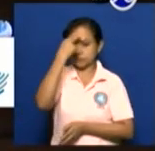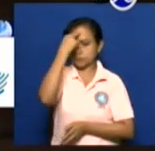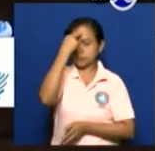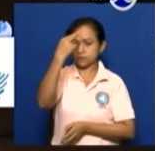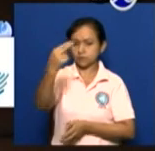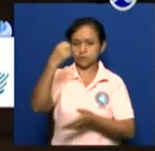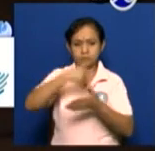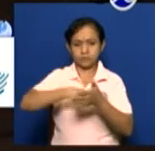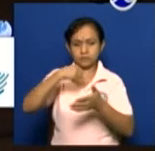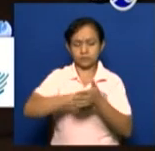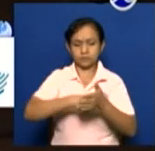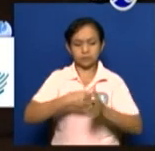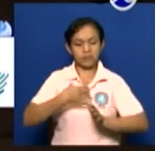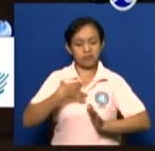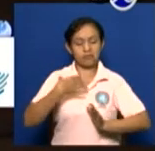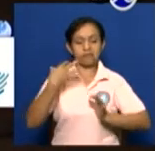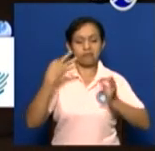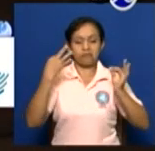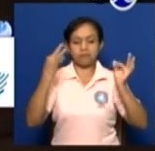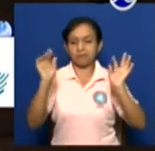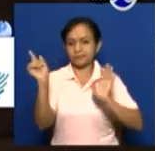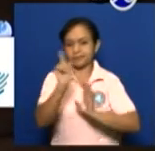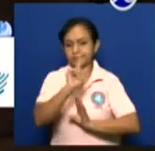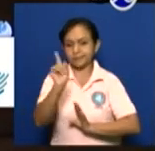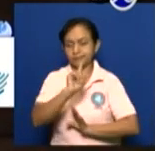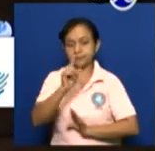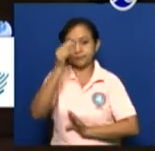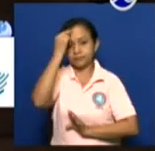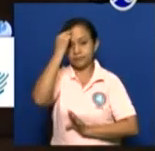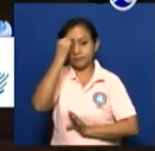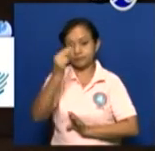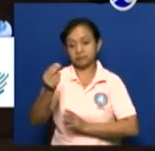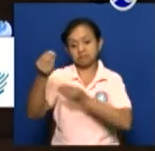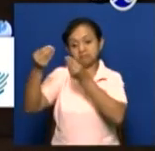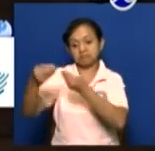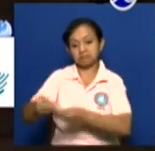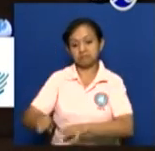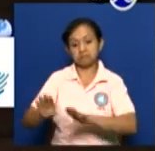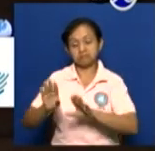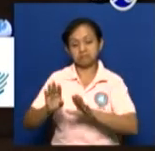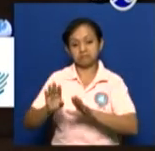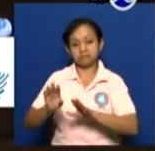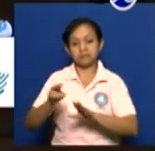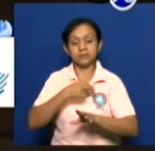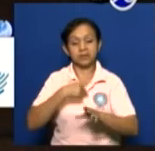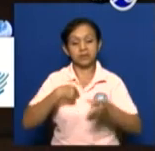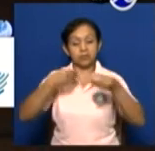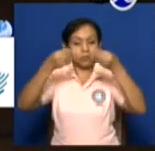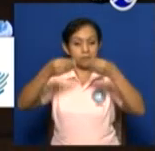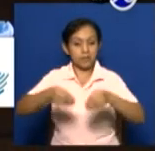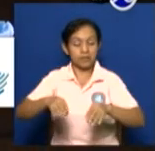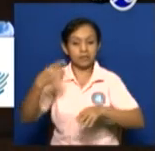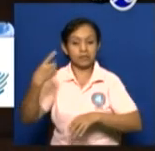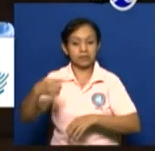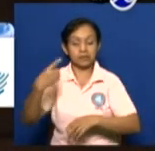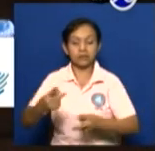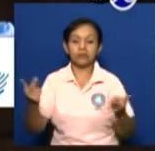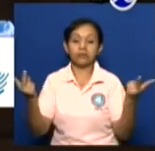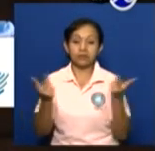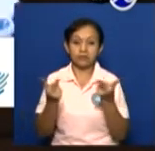y no por prestigios, porque si el honor lo perdemos, habríamos perdido el derecho de